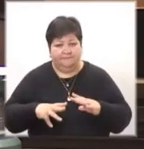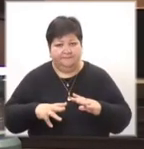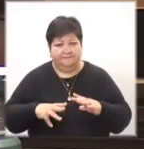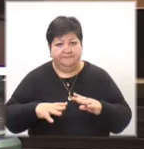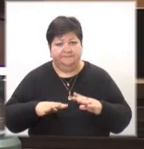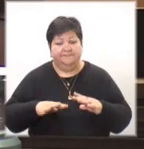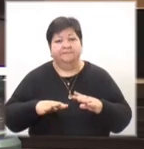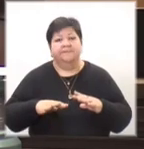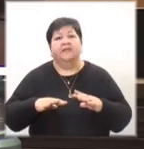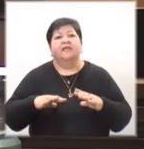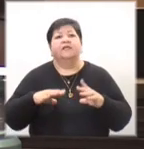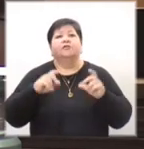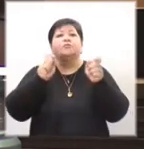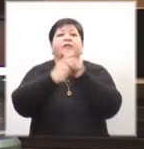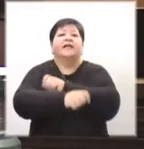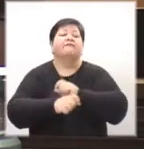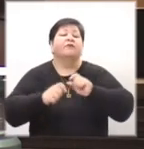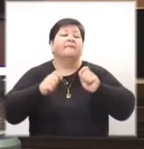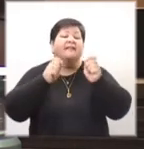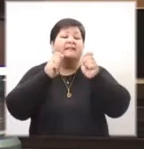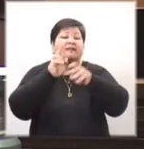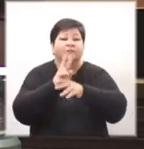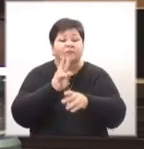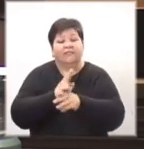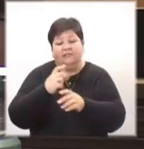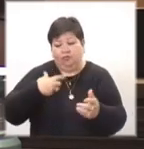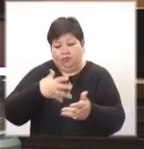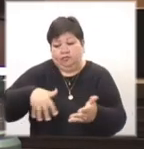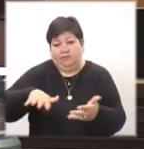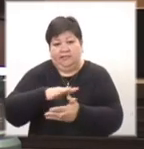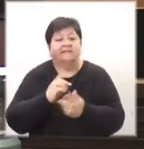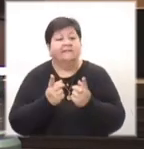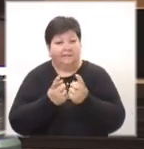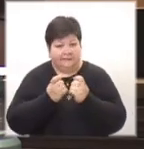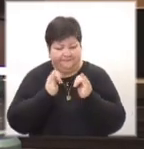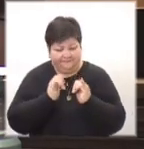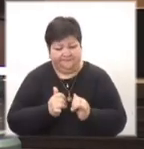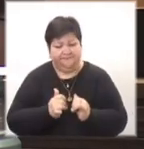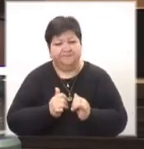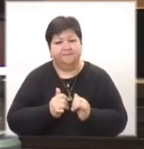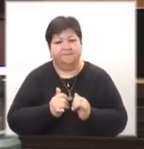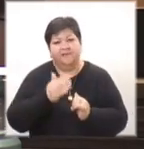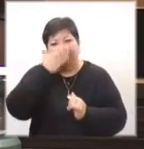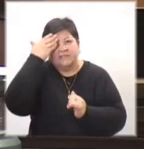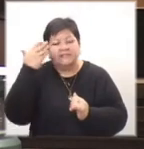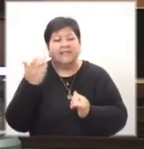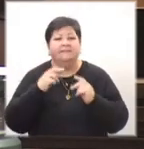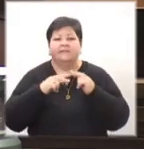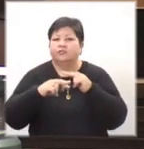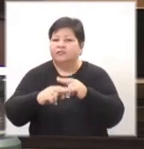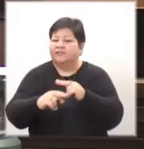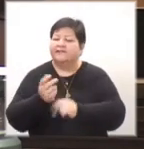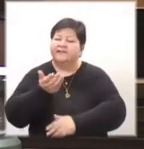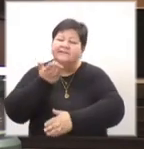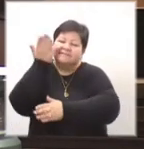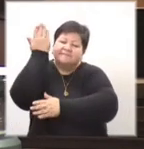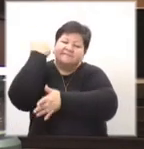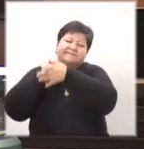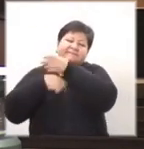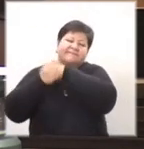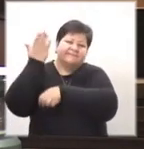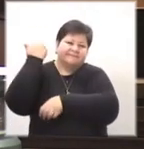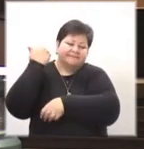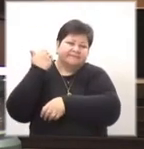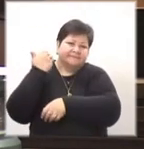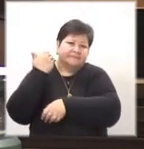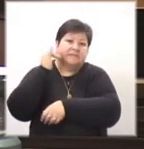Una reforma de la seguridad social es necesaria. El Frente Amplio ha sostenido desde hace tiempo que es